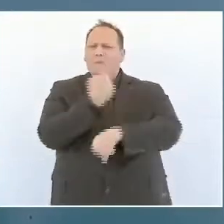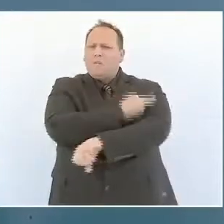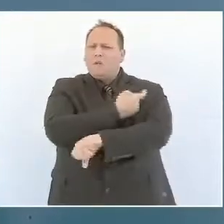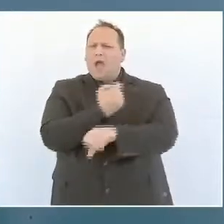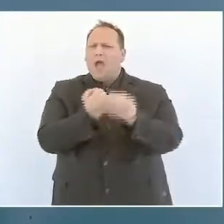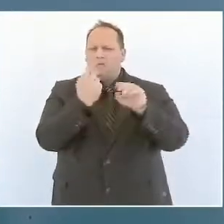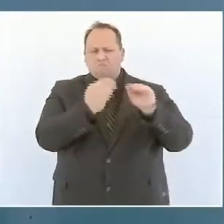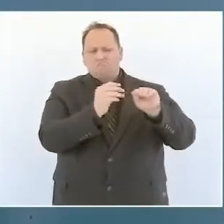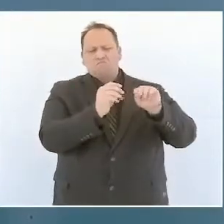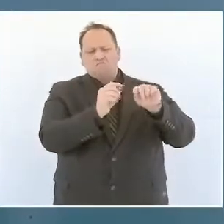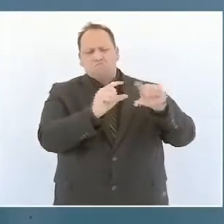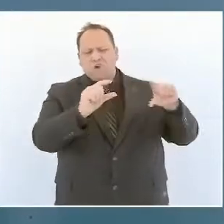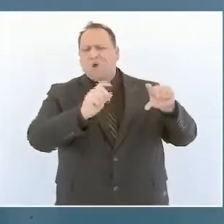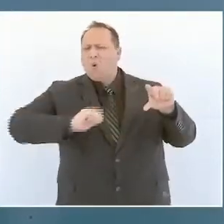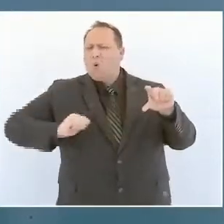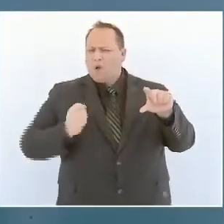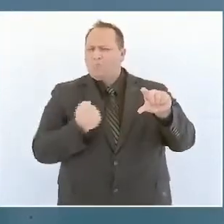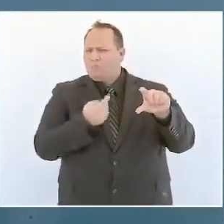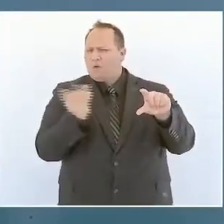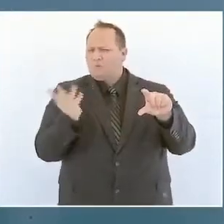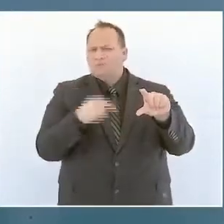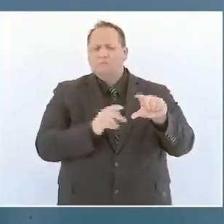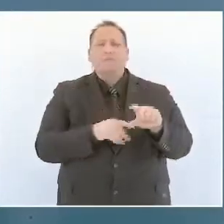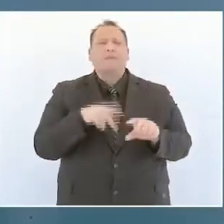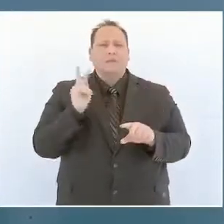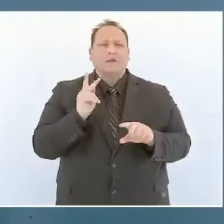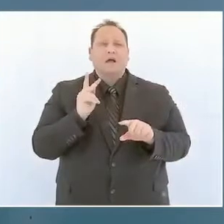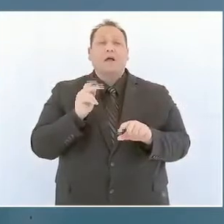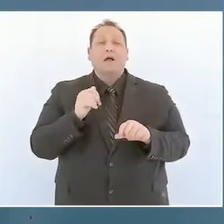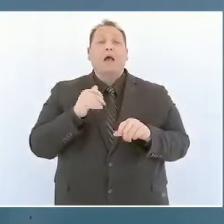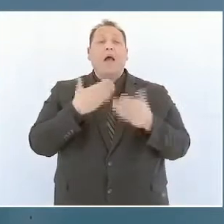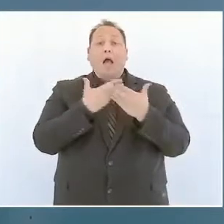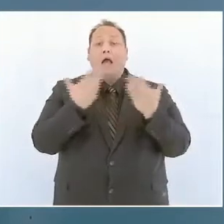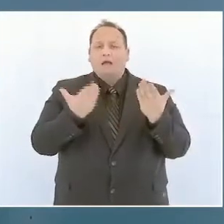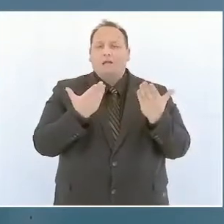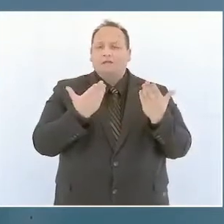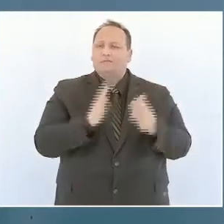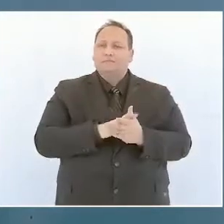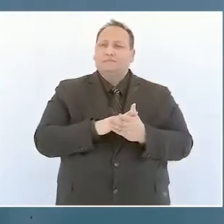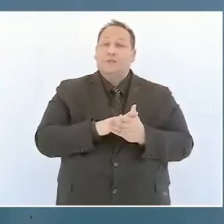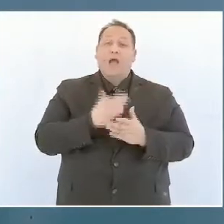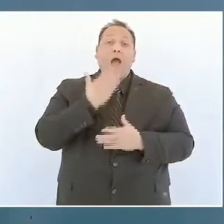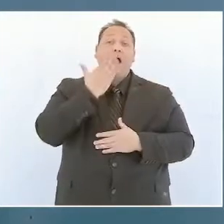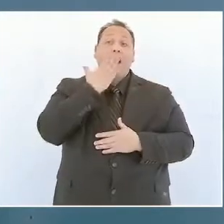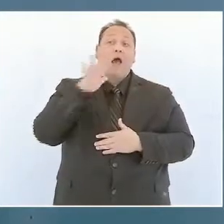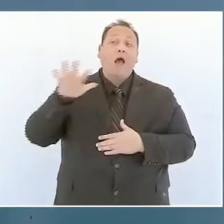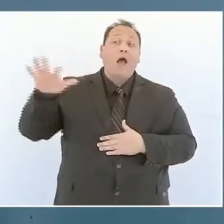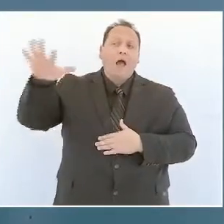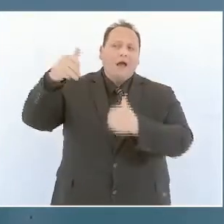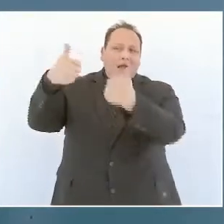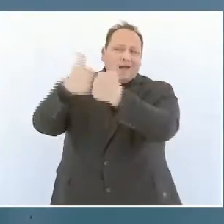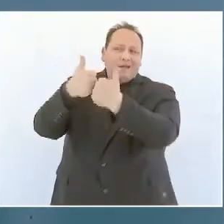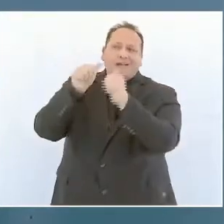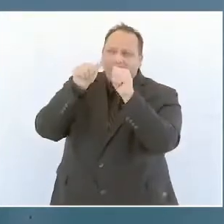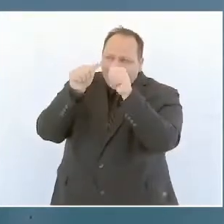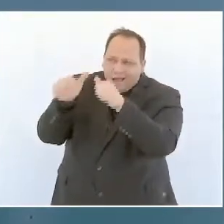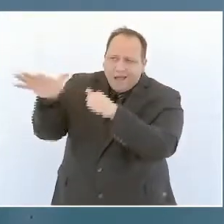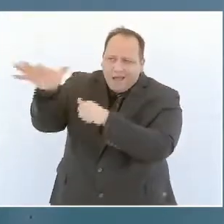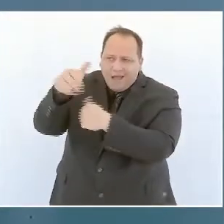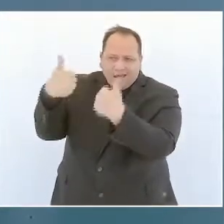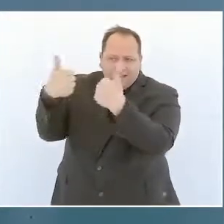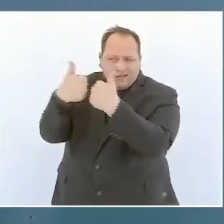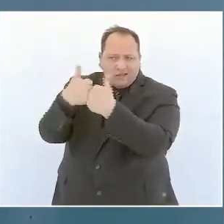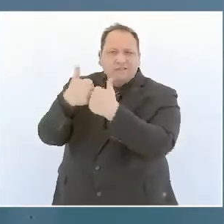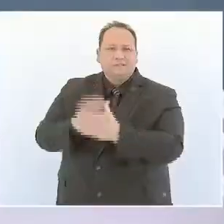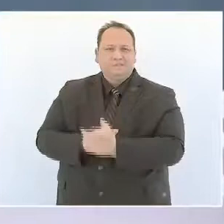vacunas, pero ya se terminó y ahora vamos a la frontera de Sonora y vamos a